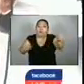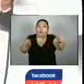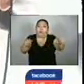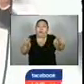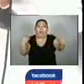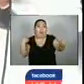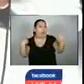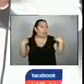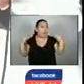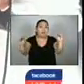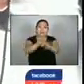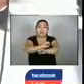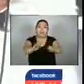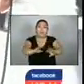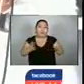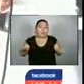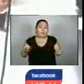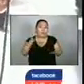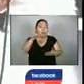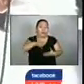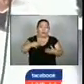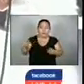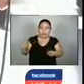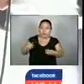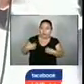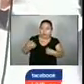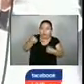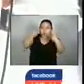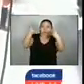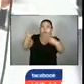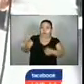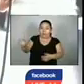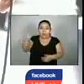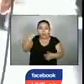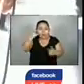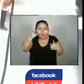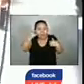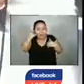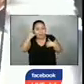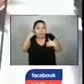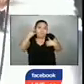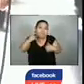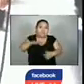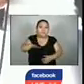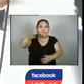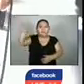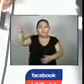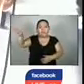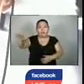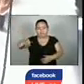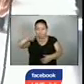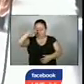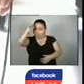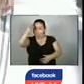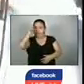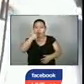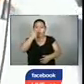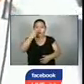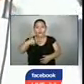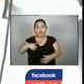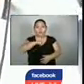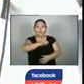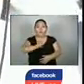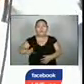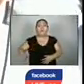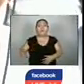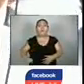nunca son llamados, pero hoy la sorpresa grande fue que nos llamaron y para allá vamos. A poner en alto El Salvador. Claro,